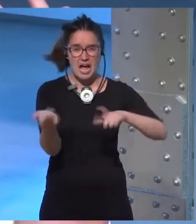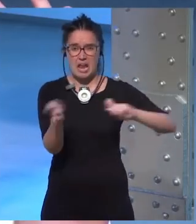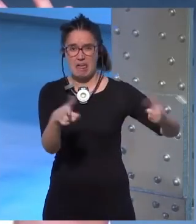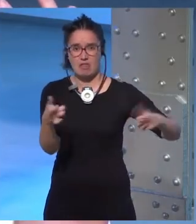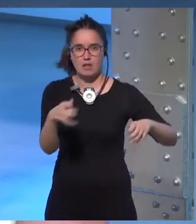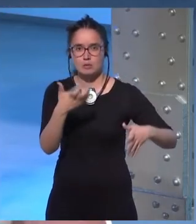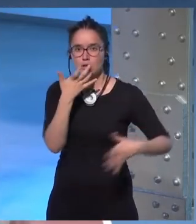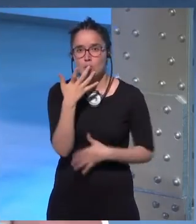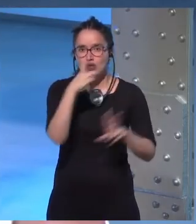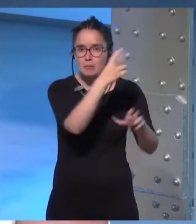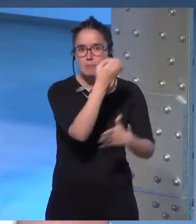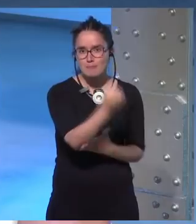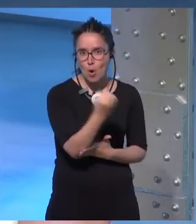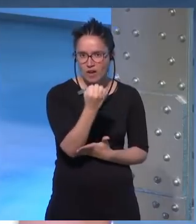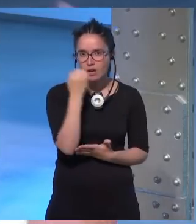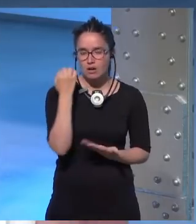acerca de poder